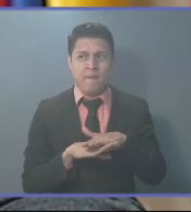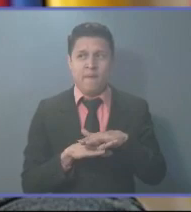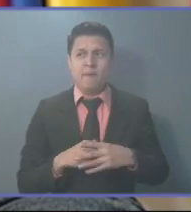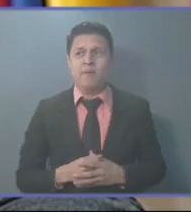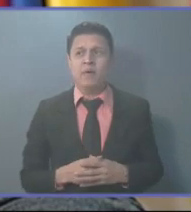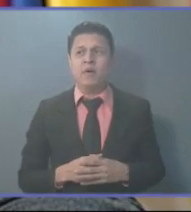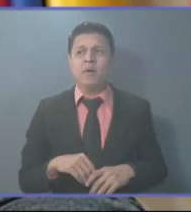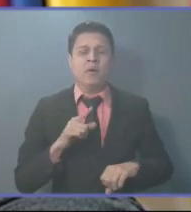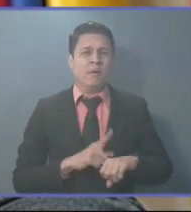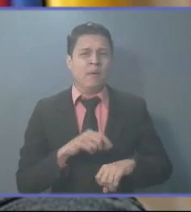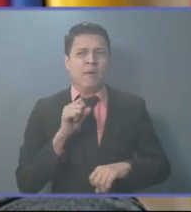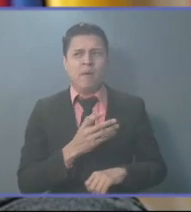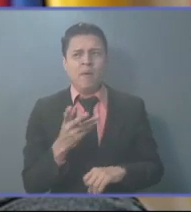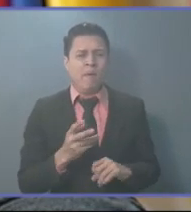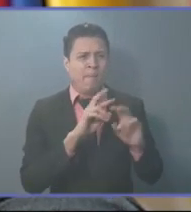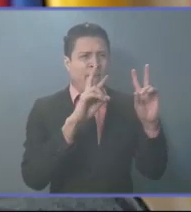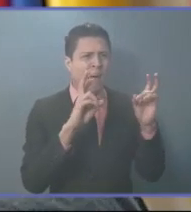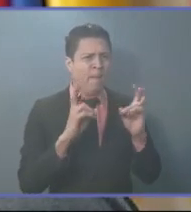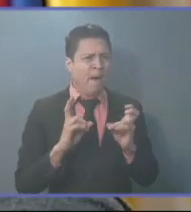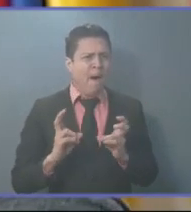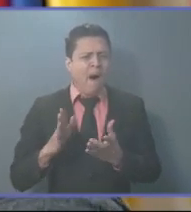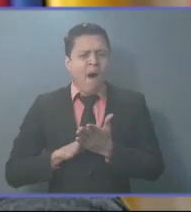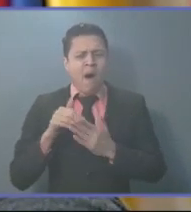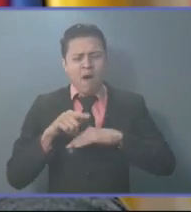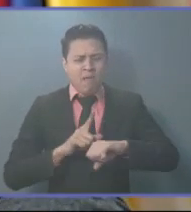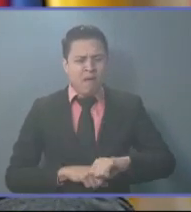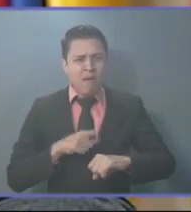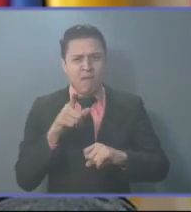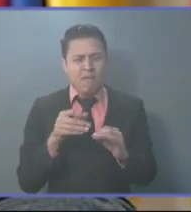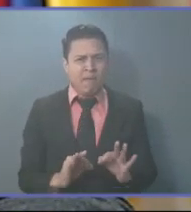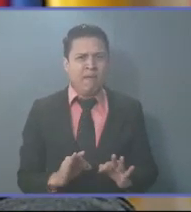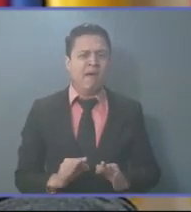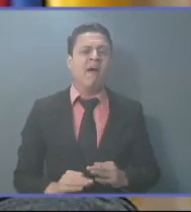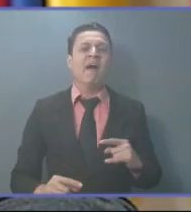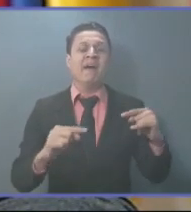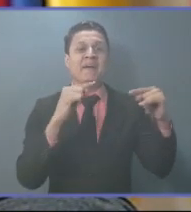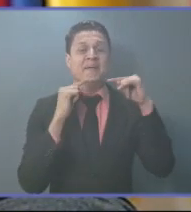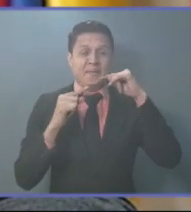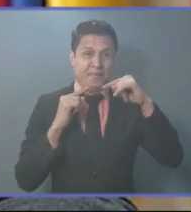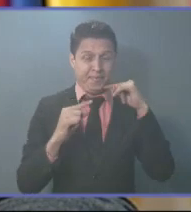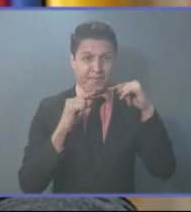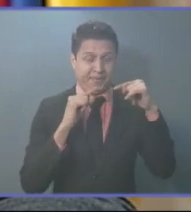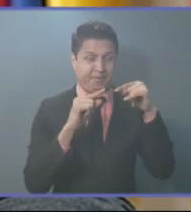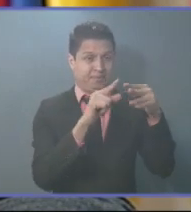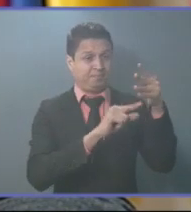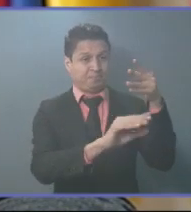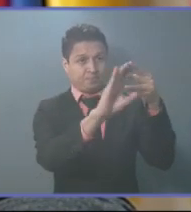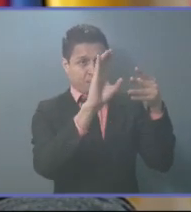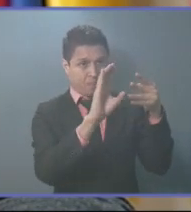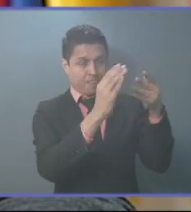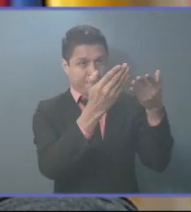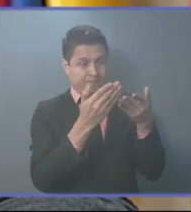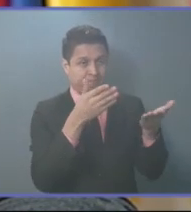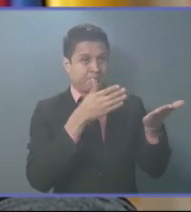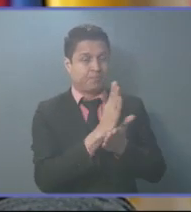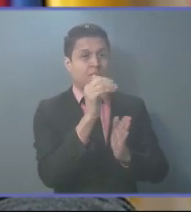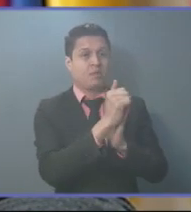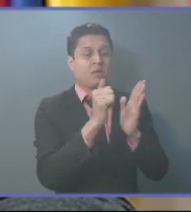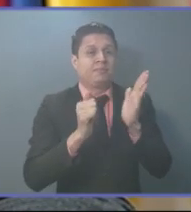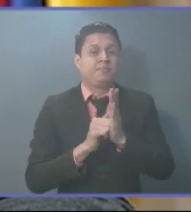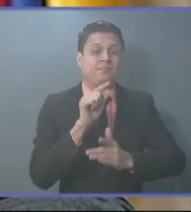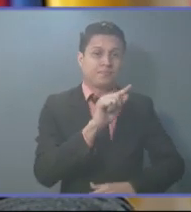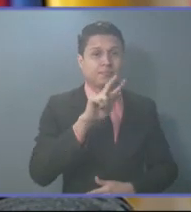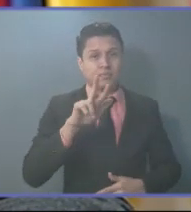suspendiendo los referidos plazos por tanto en uso el astros de sus facultades constitucionales y a